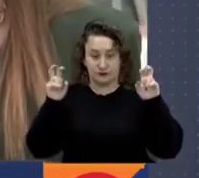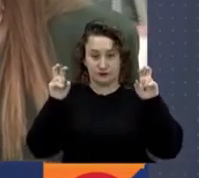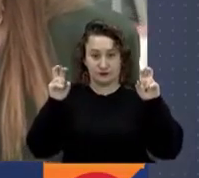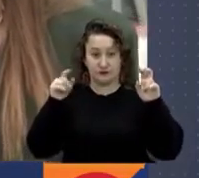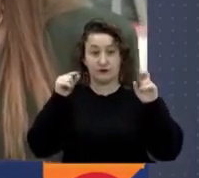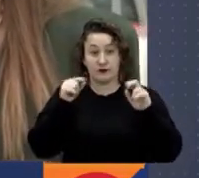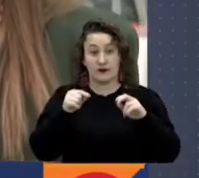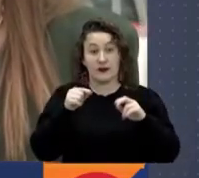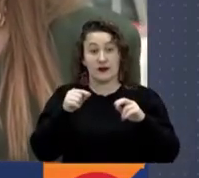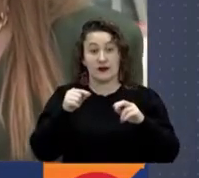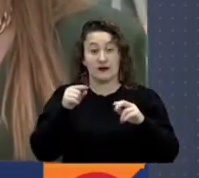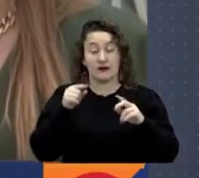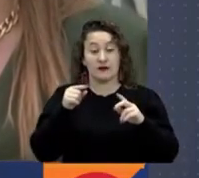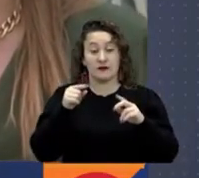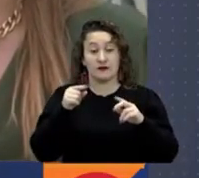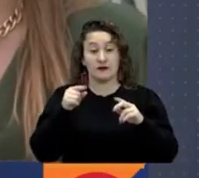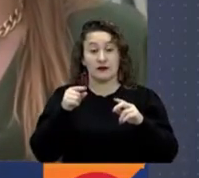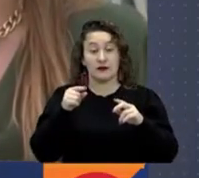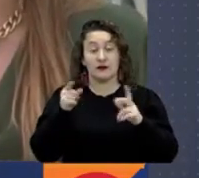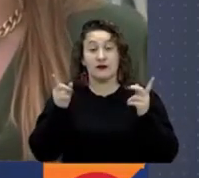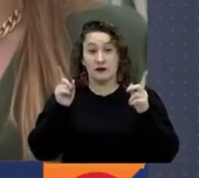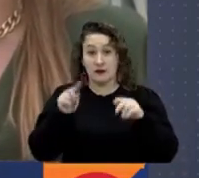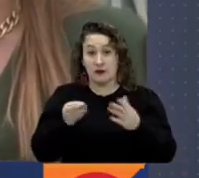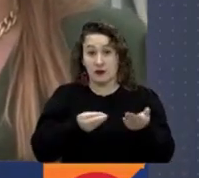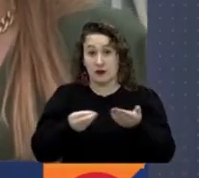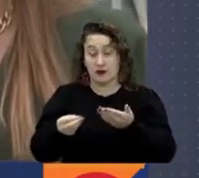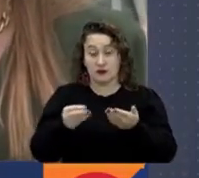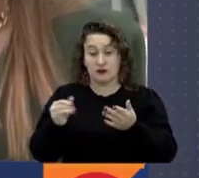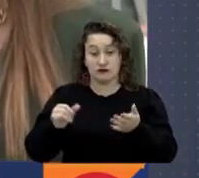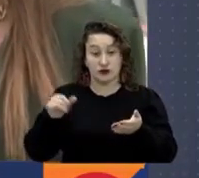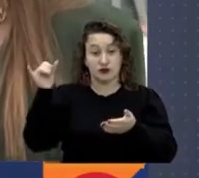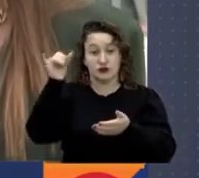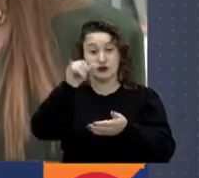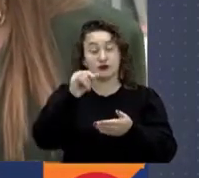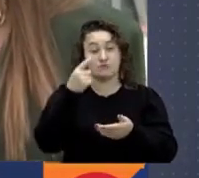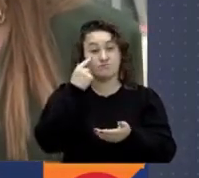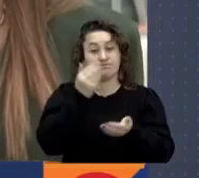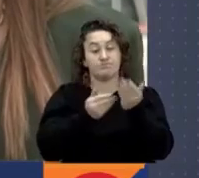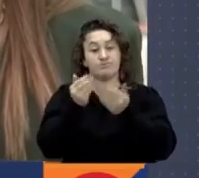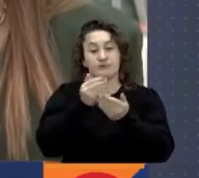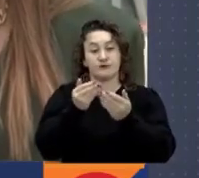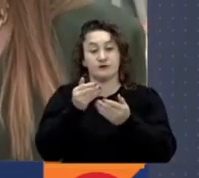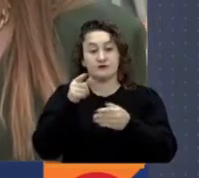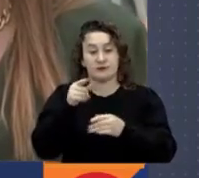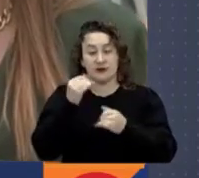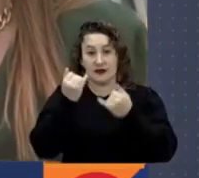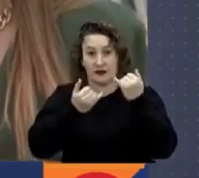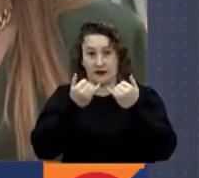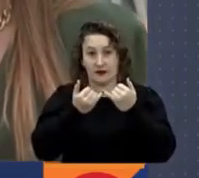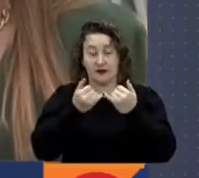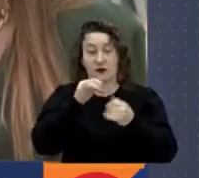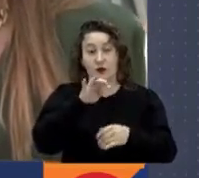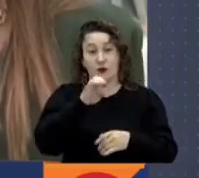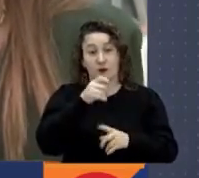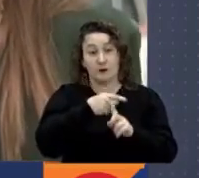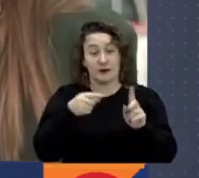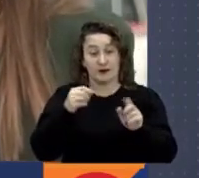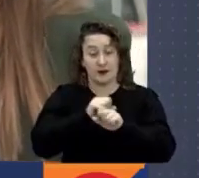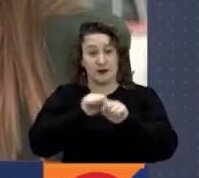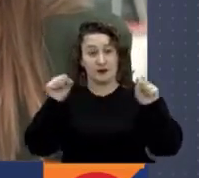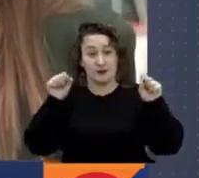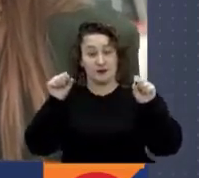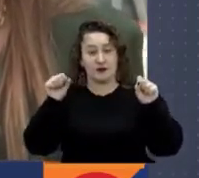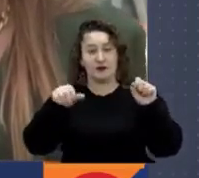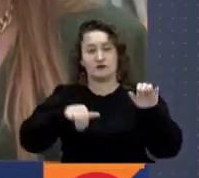las que viajaba, y también, por supuesto, la verificación plena de su identidad. A las 9:30 de la mañana despegó la aeronave